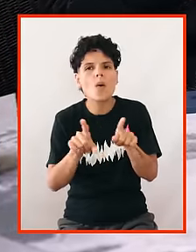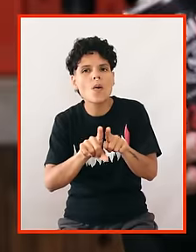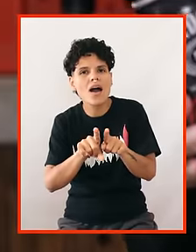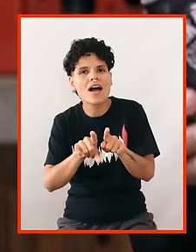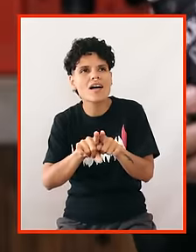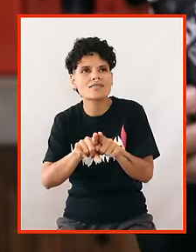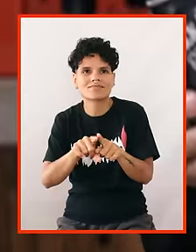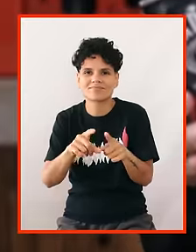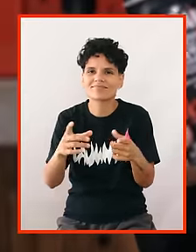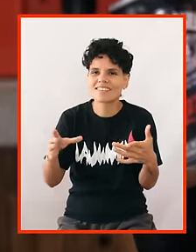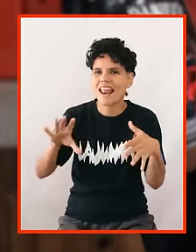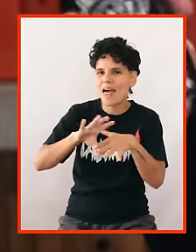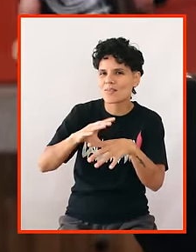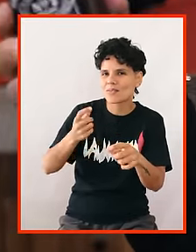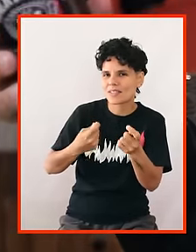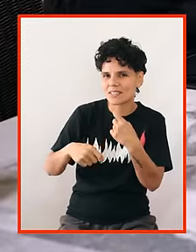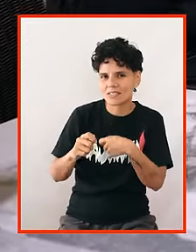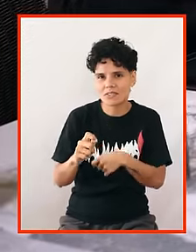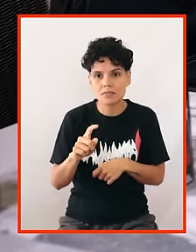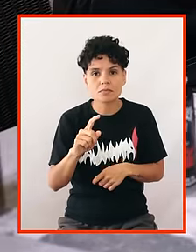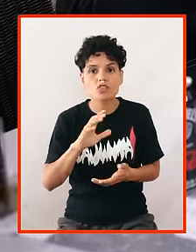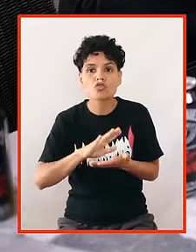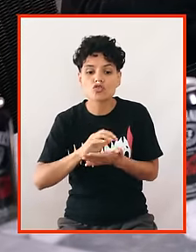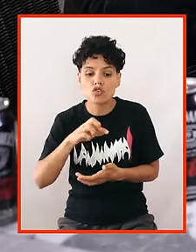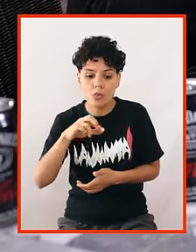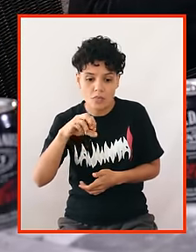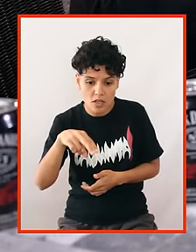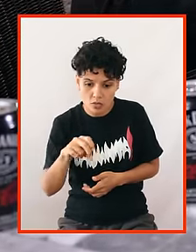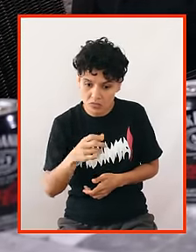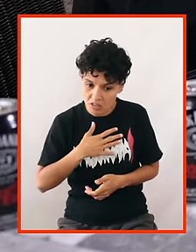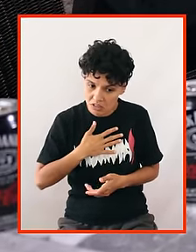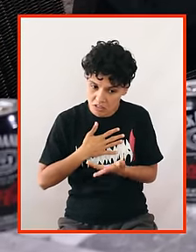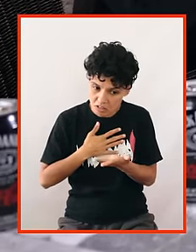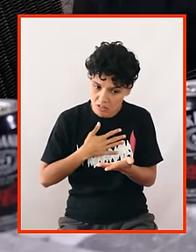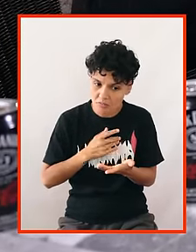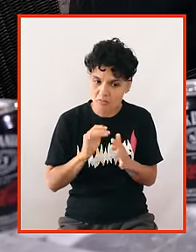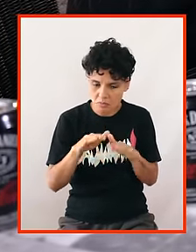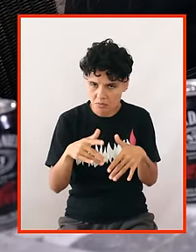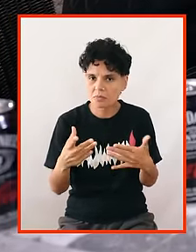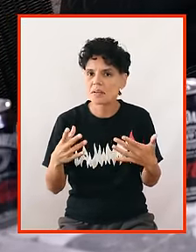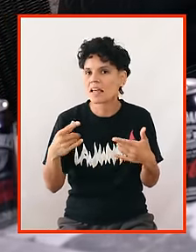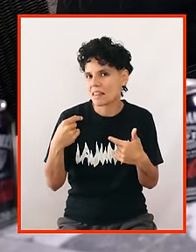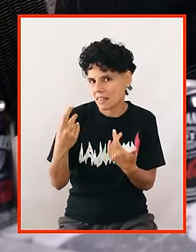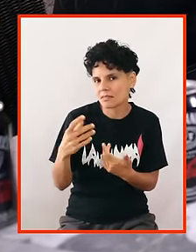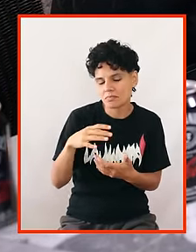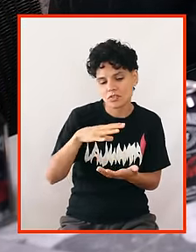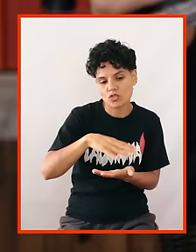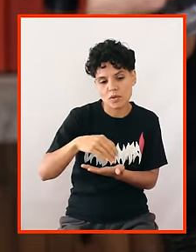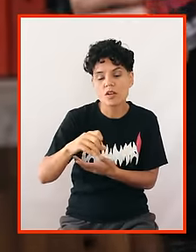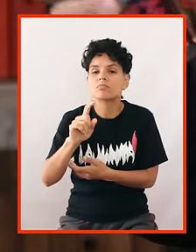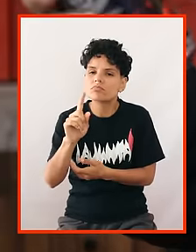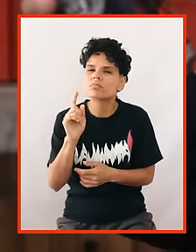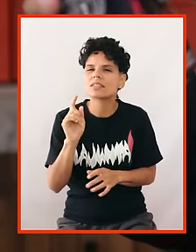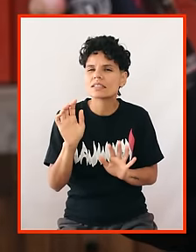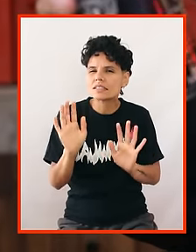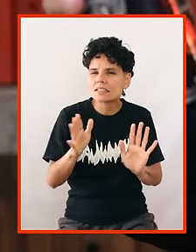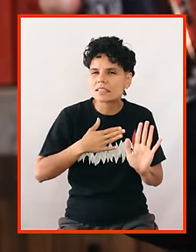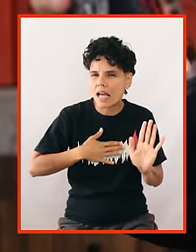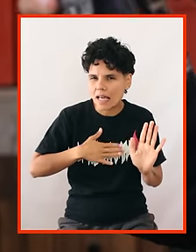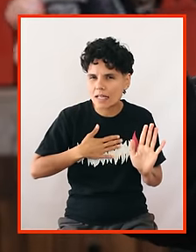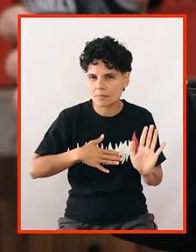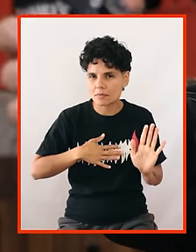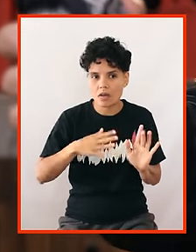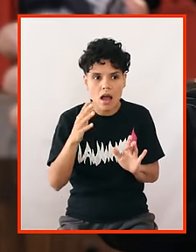los artículos de la Junta Store. ¿Eh? ¿Ha hecho vino? Sí. ¿Ha hecho vino? Ha hecho vino la Junta. Te lo quedamos debiendo. No se asuste si no